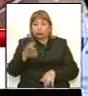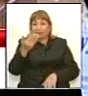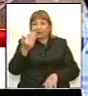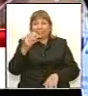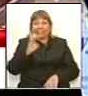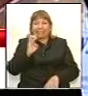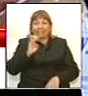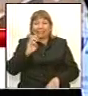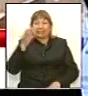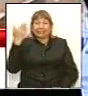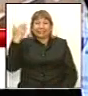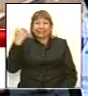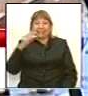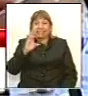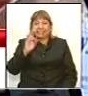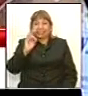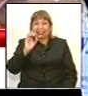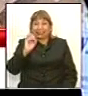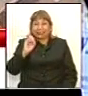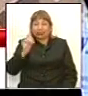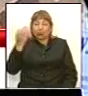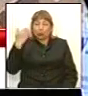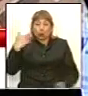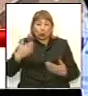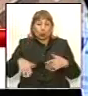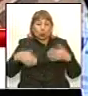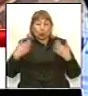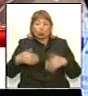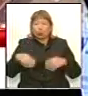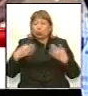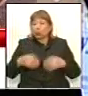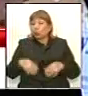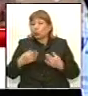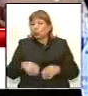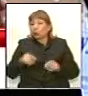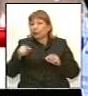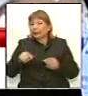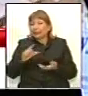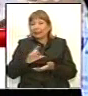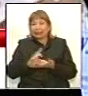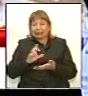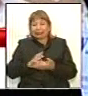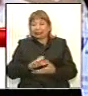enero de 1970, en condiciones como las actuales, sería catastrófica para Lima.